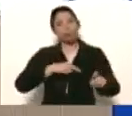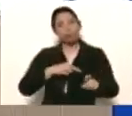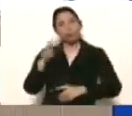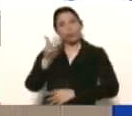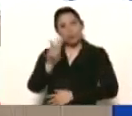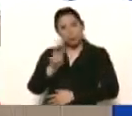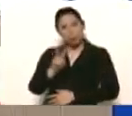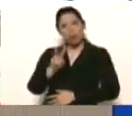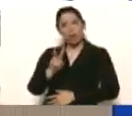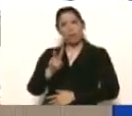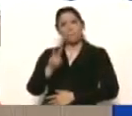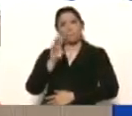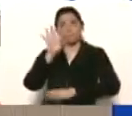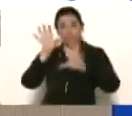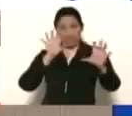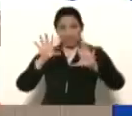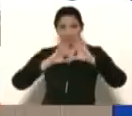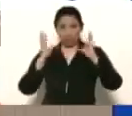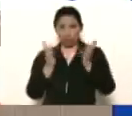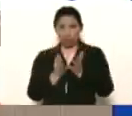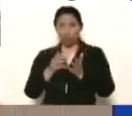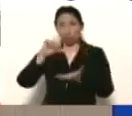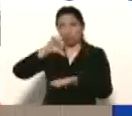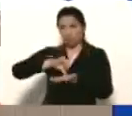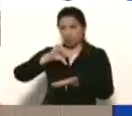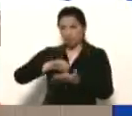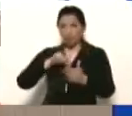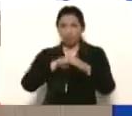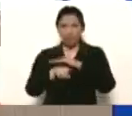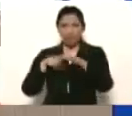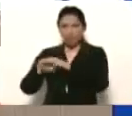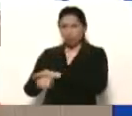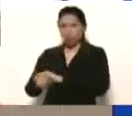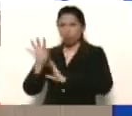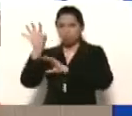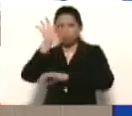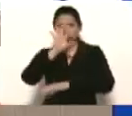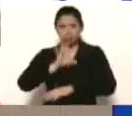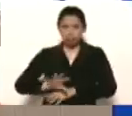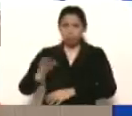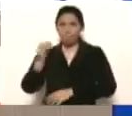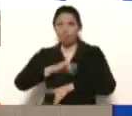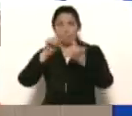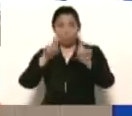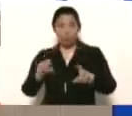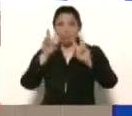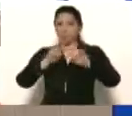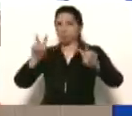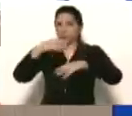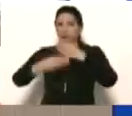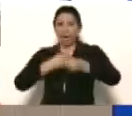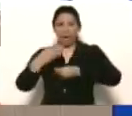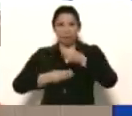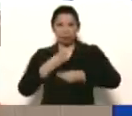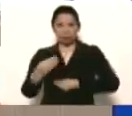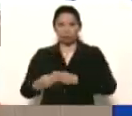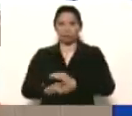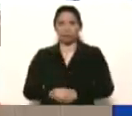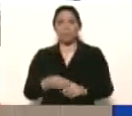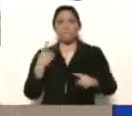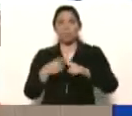del mundo pero específicamente entre los países de este continente que más pruebas diagnostican realizados por